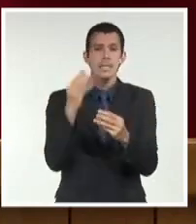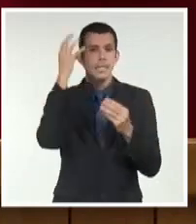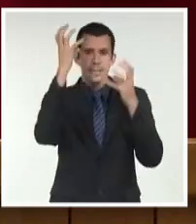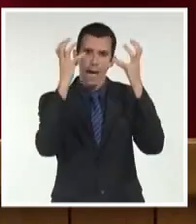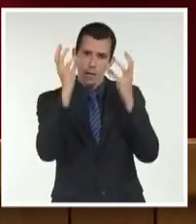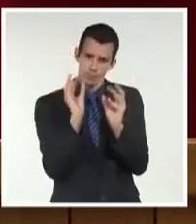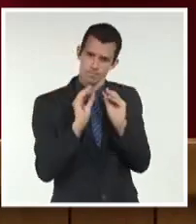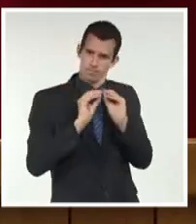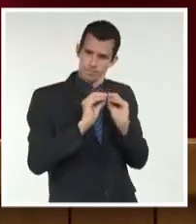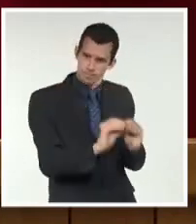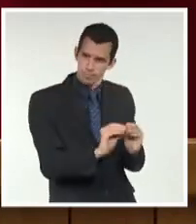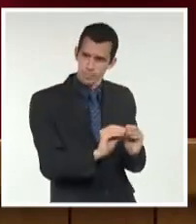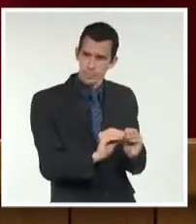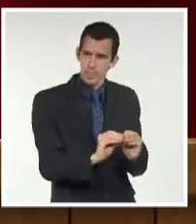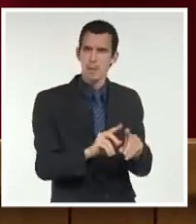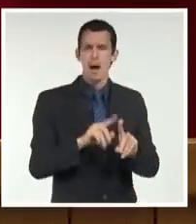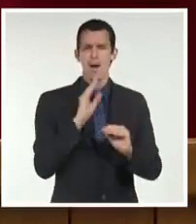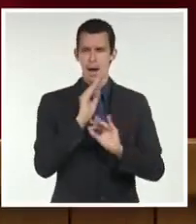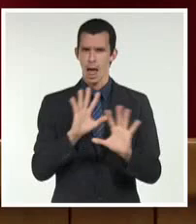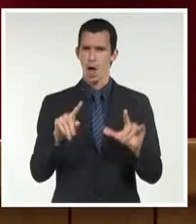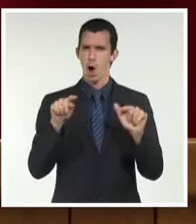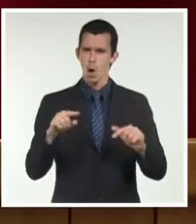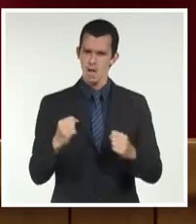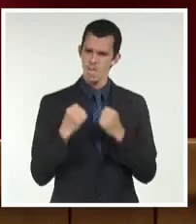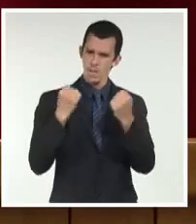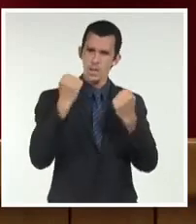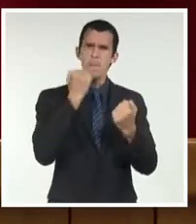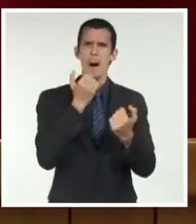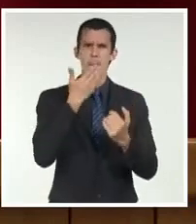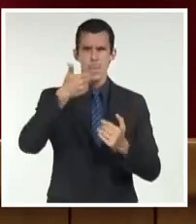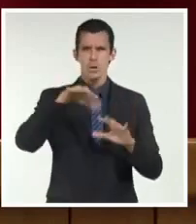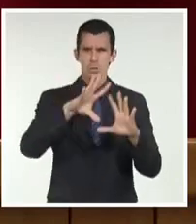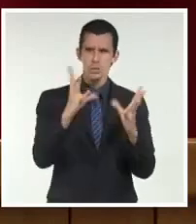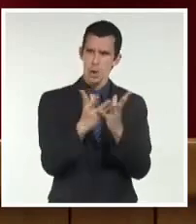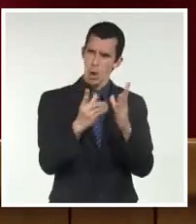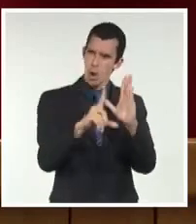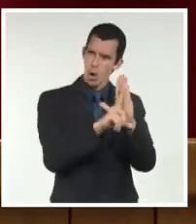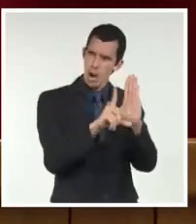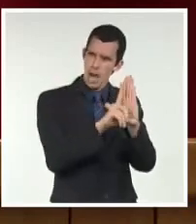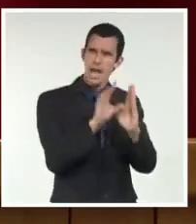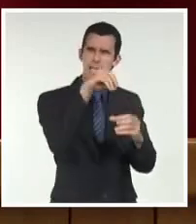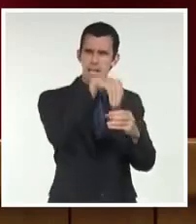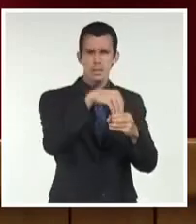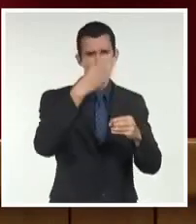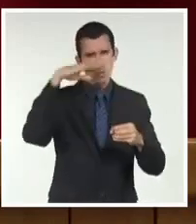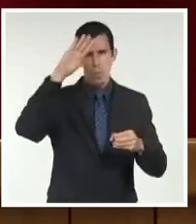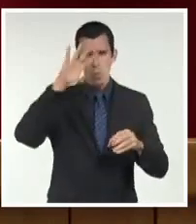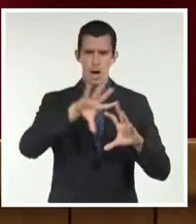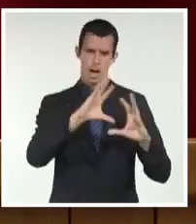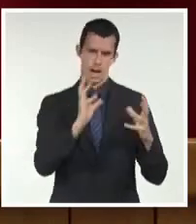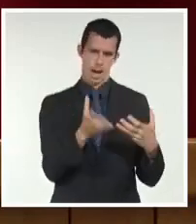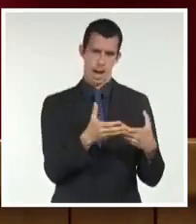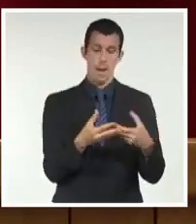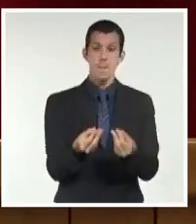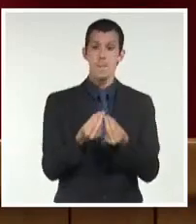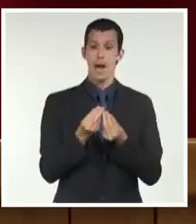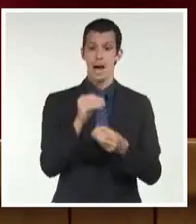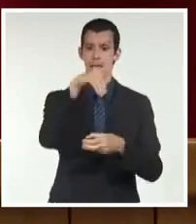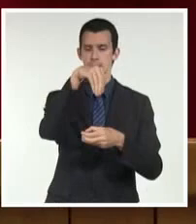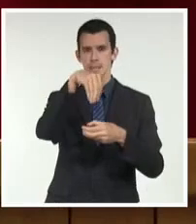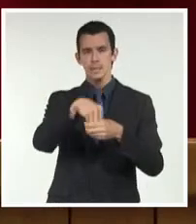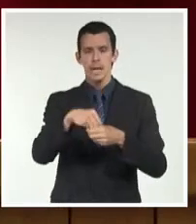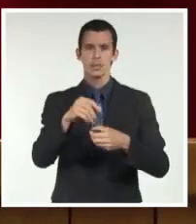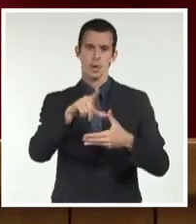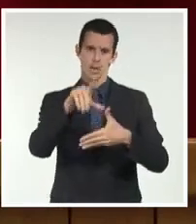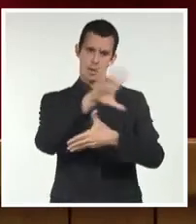vanguardia que será referente para futuras reformas en este ámbito, dentro y fuera de las fronteras de nuestro continente,